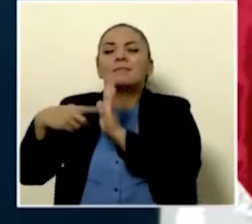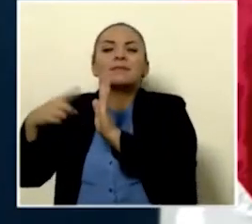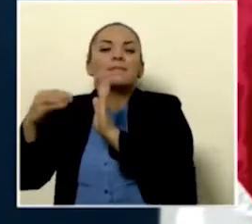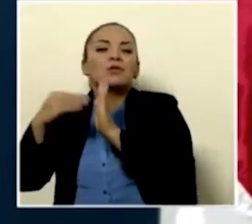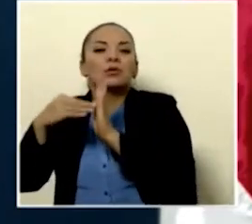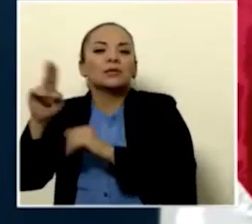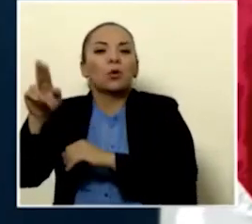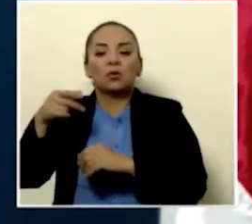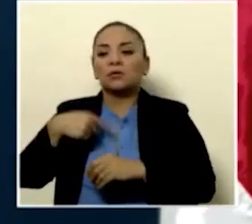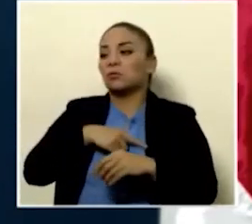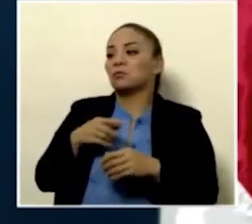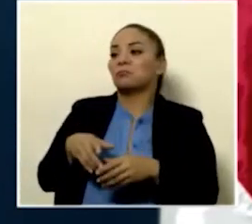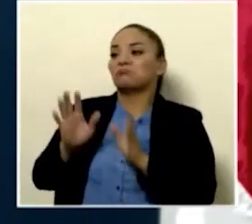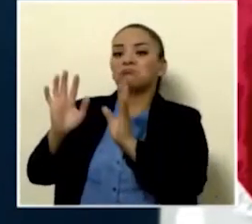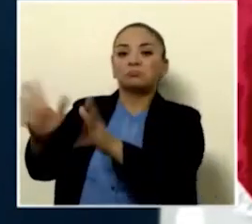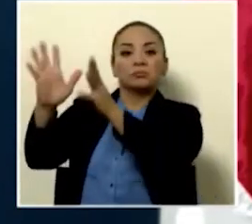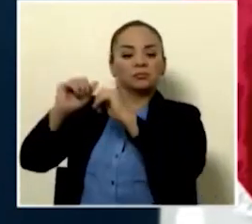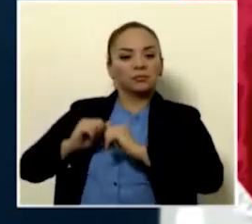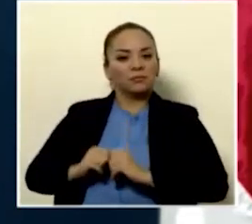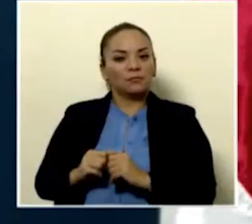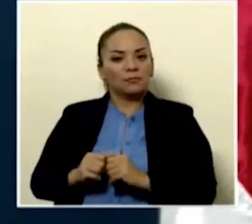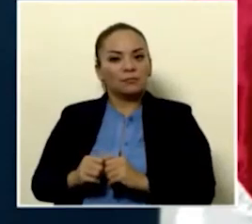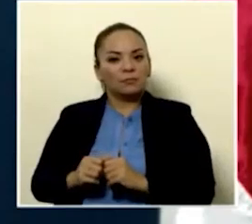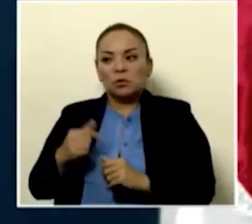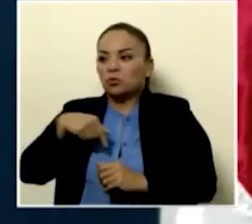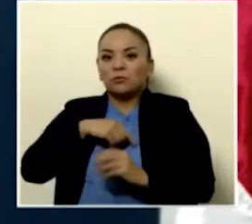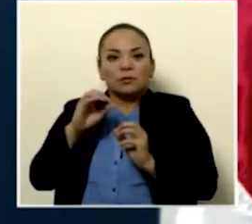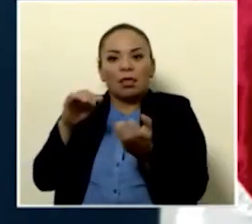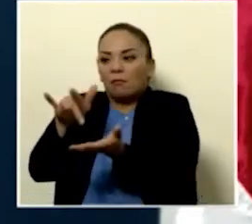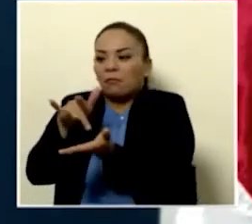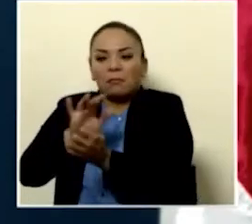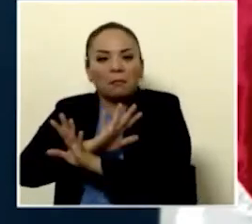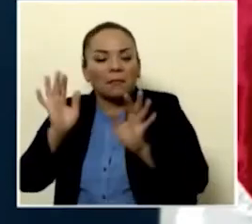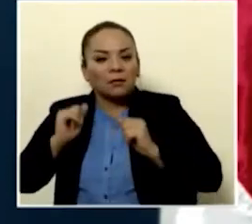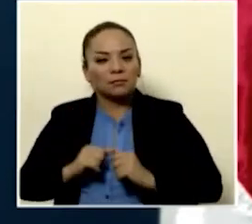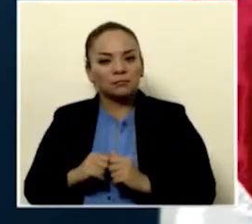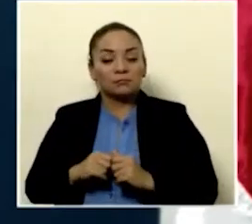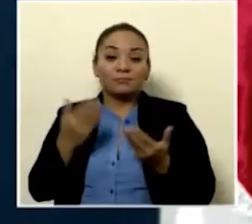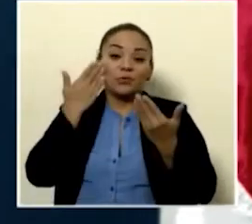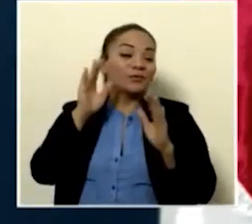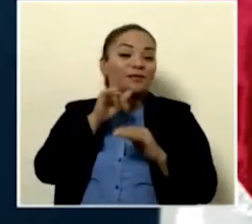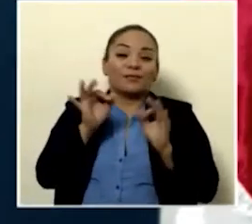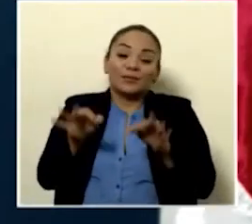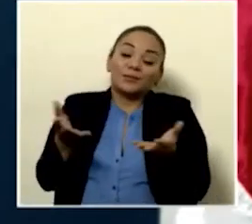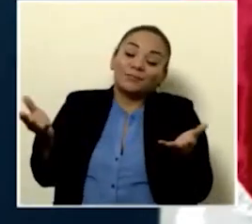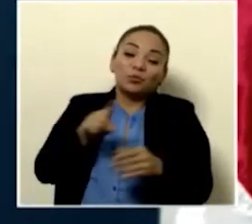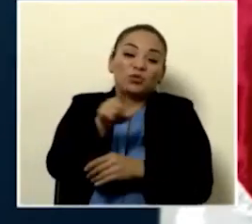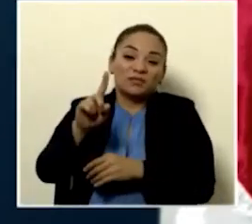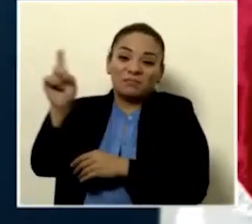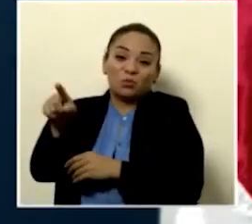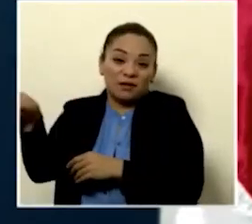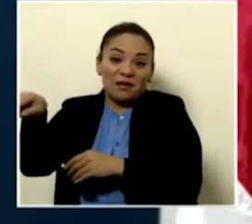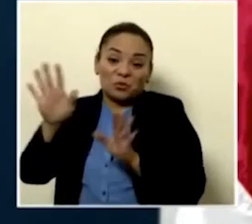colones. ¿Lo dejamos de vender? Pregúntenle a quien tomaron esa decisión por qué. La otra cosa que